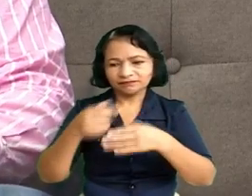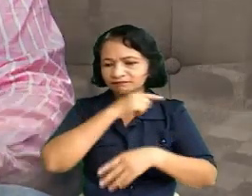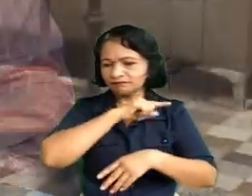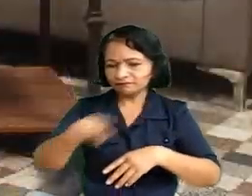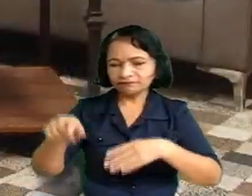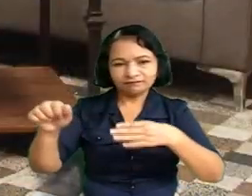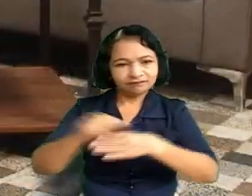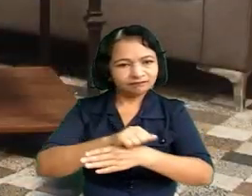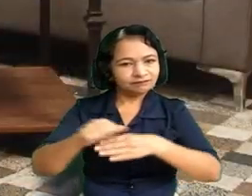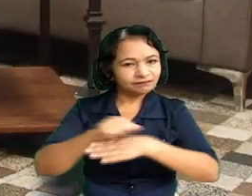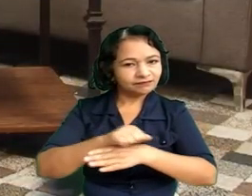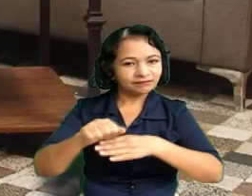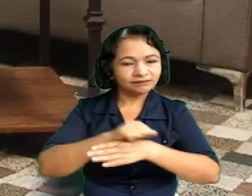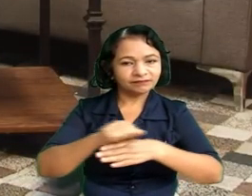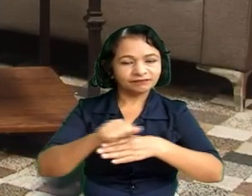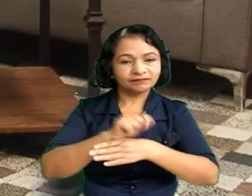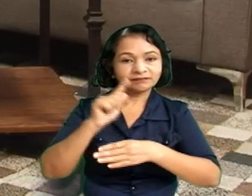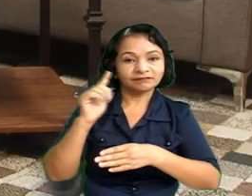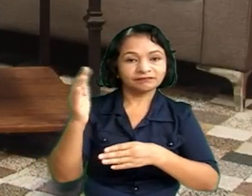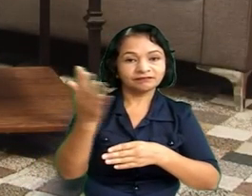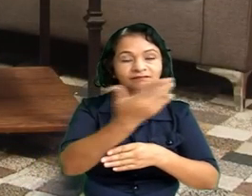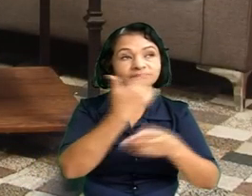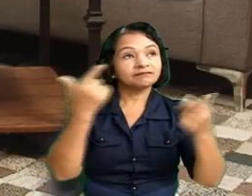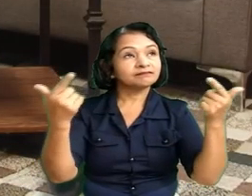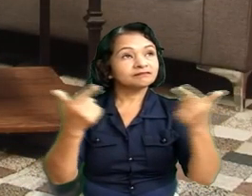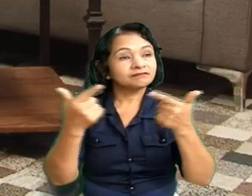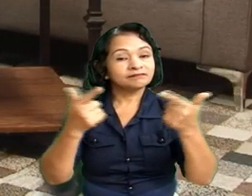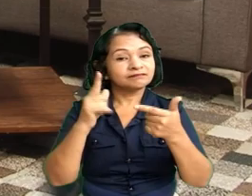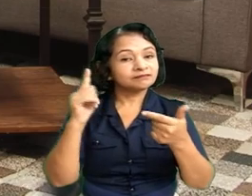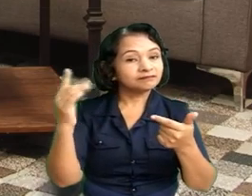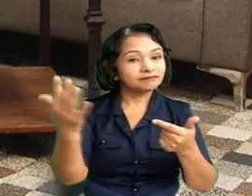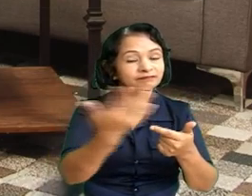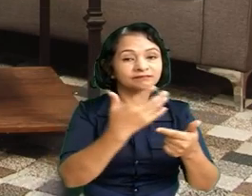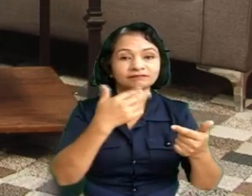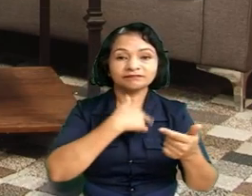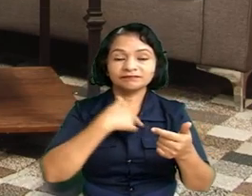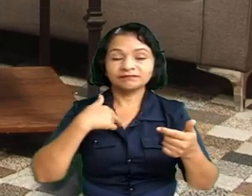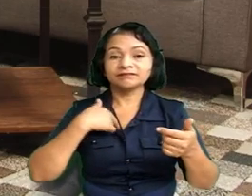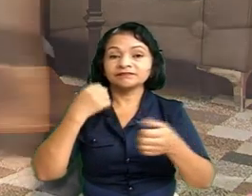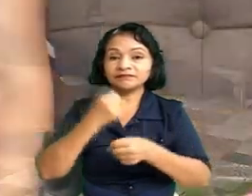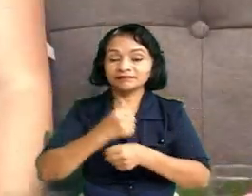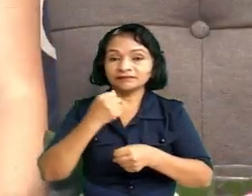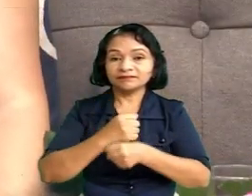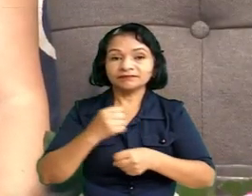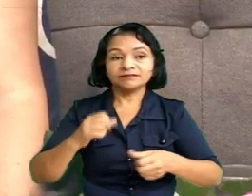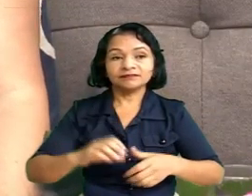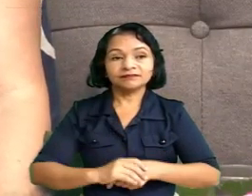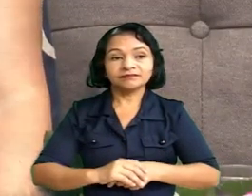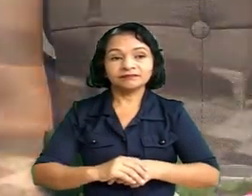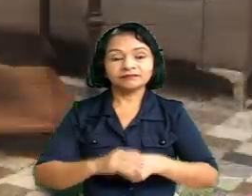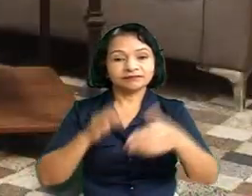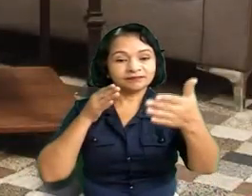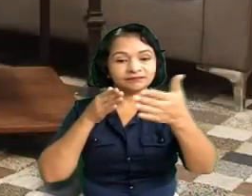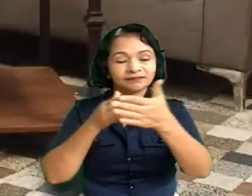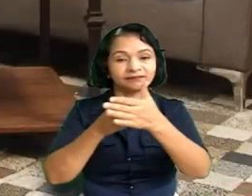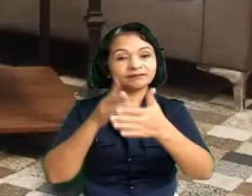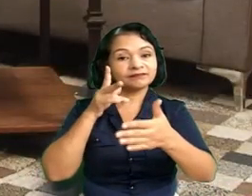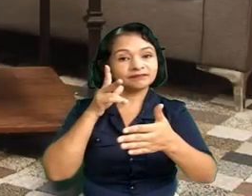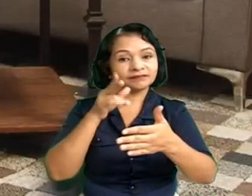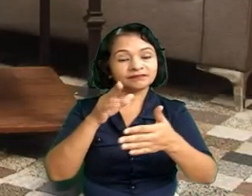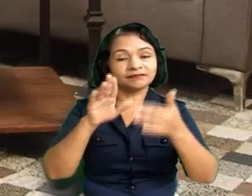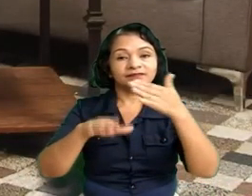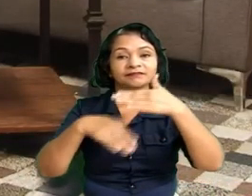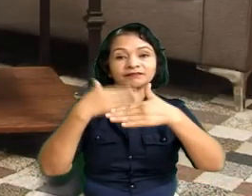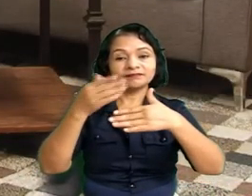rango regalado. Así es, todo se ganaba en batalla, todo se ganaba en acciones. Diputada, tenemos que hacer una pausa, pero al